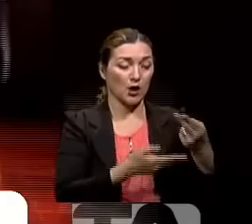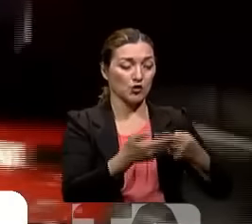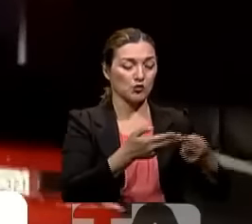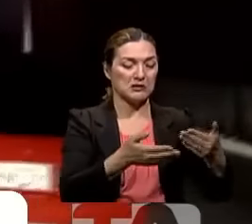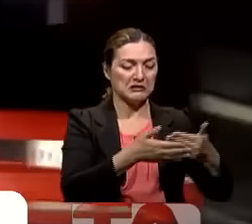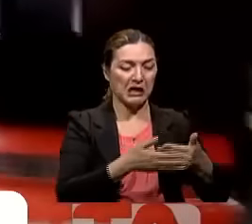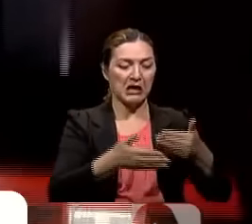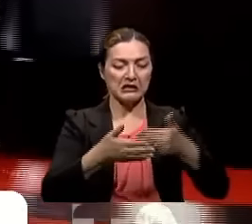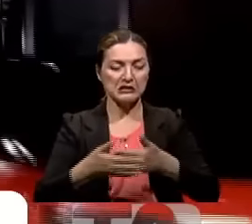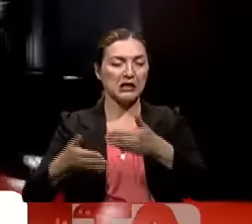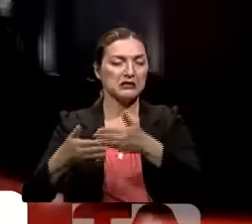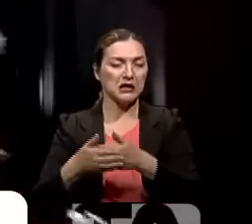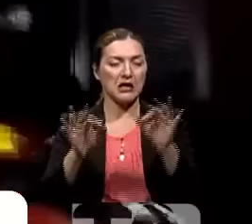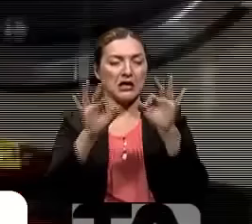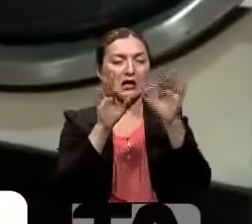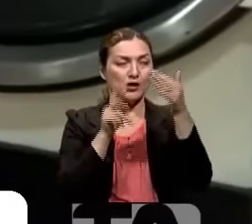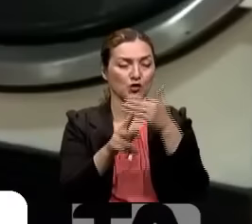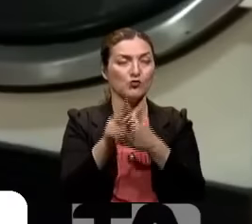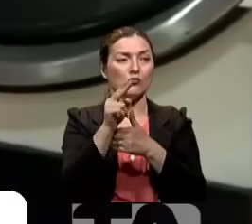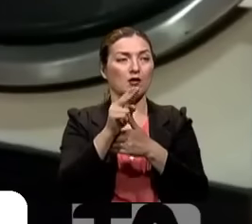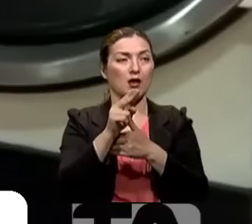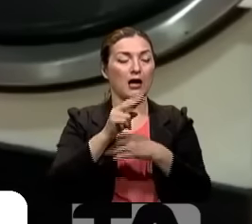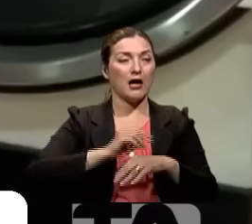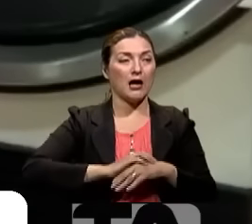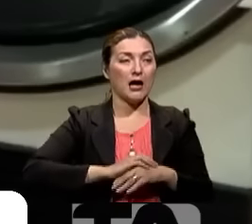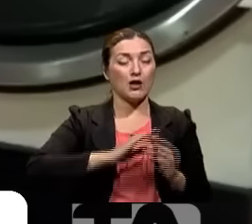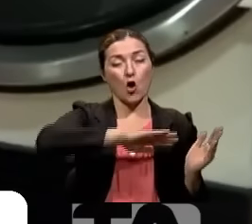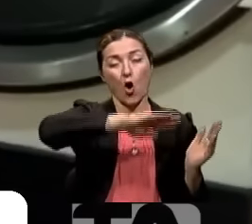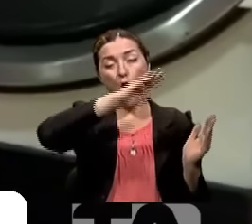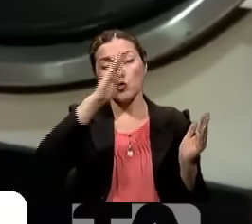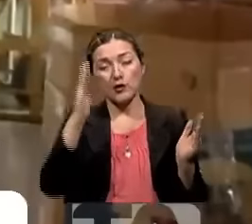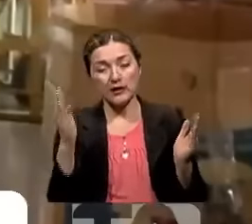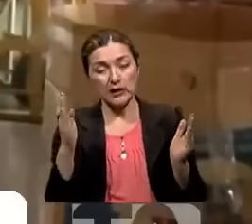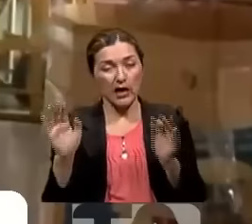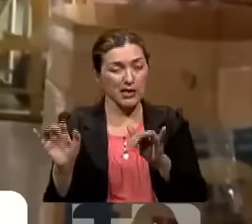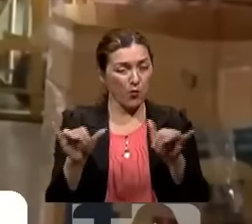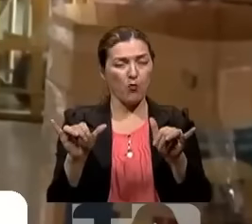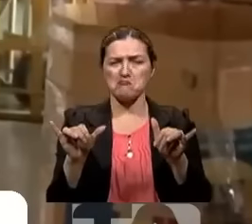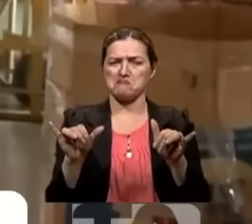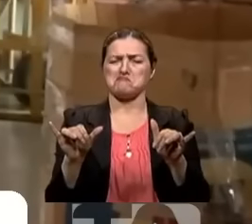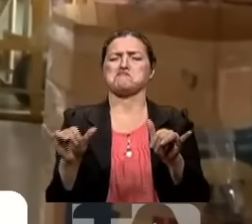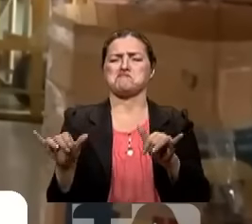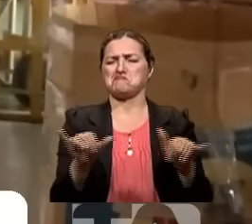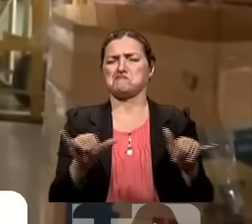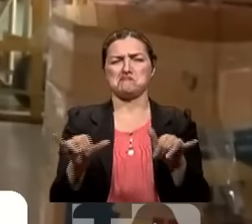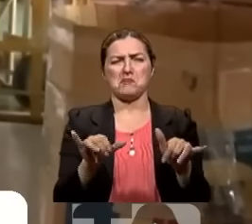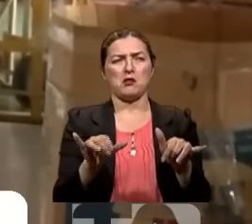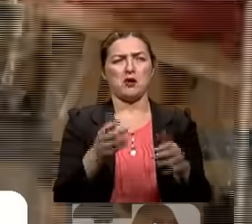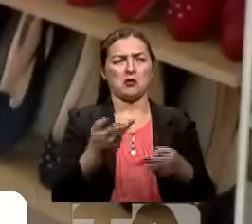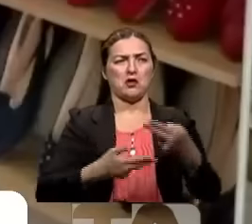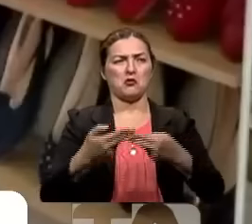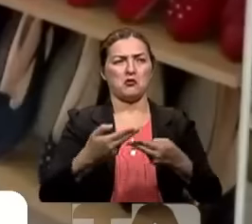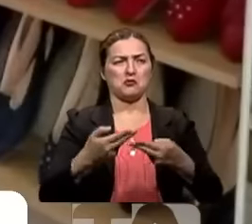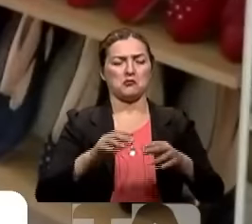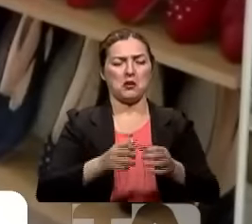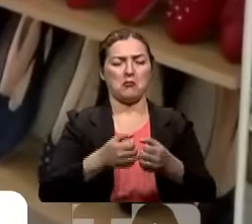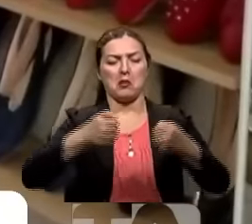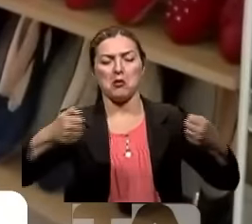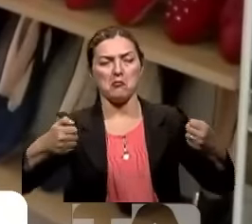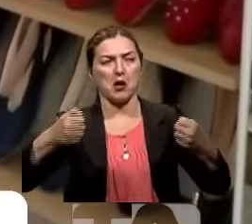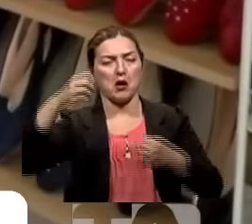debido a los cortes de luz. Sin embargo, en el día la situación no varía mucho, pues los locales reabren sus puertas, pero continúan sin